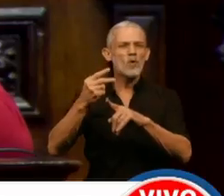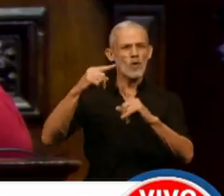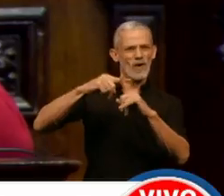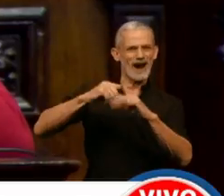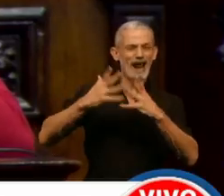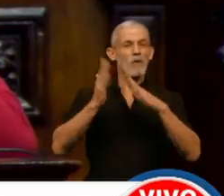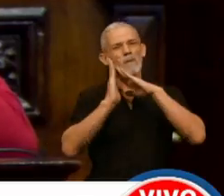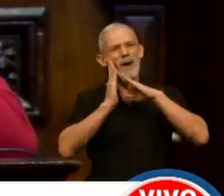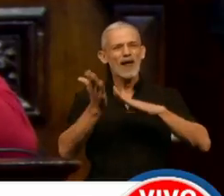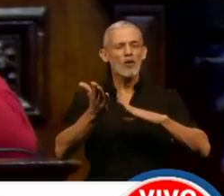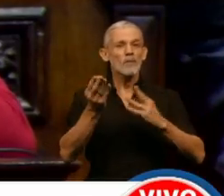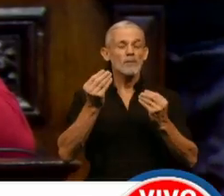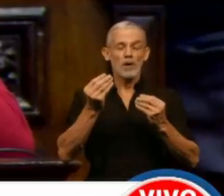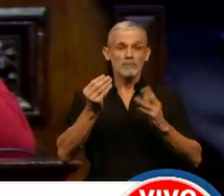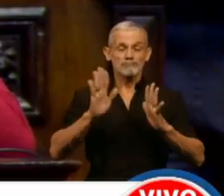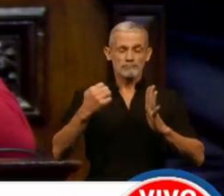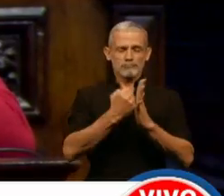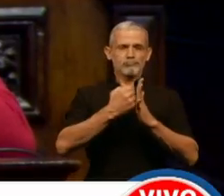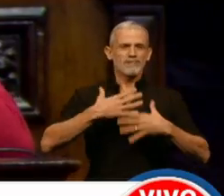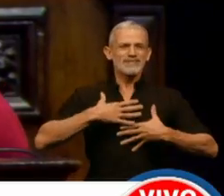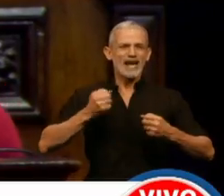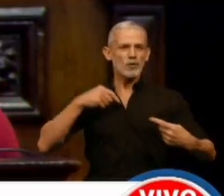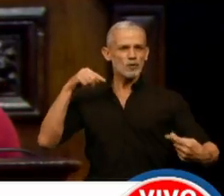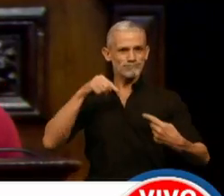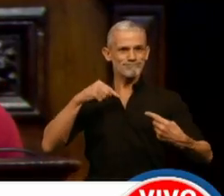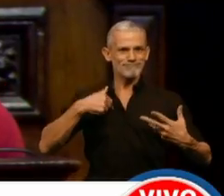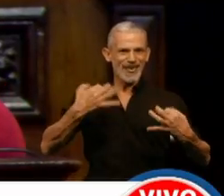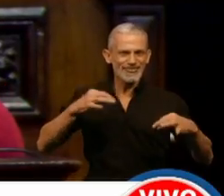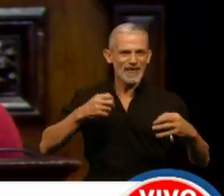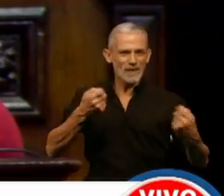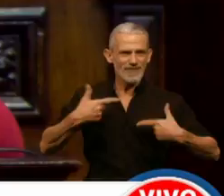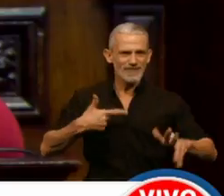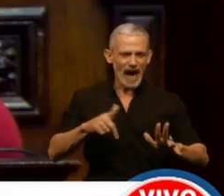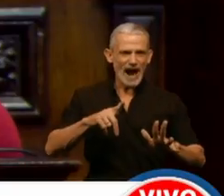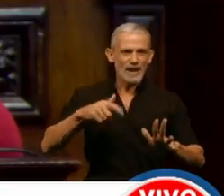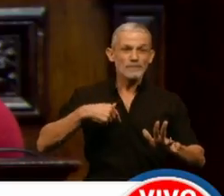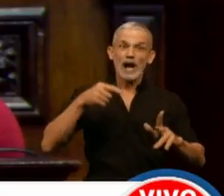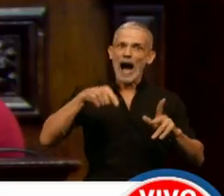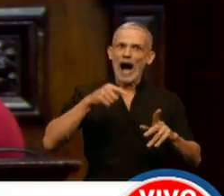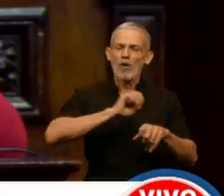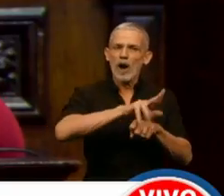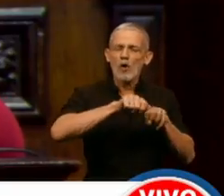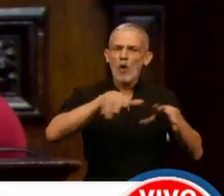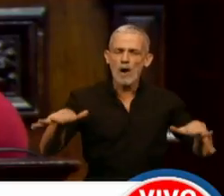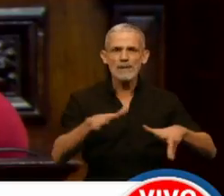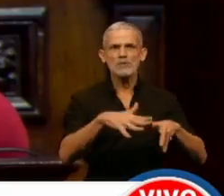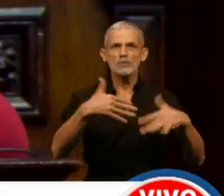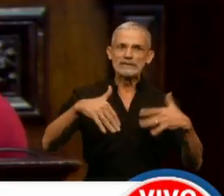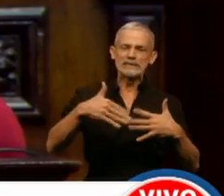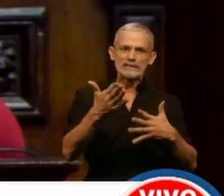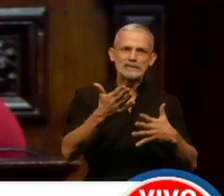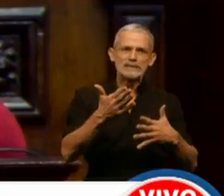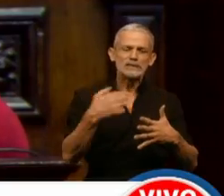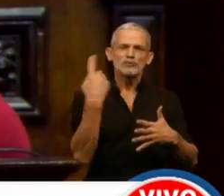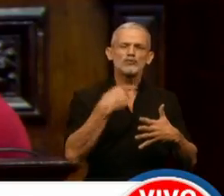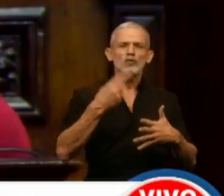donde dormir porque impacta directamente nuestra salud piensen en este escenario tan complejo de pandemia en